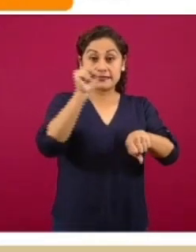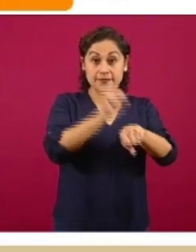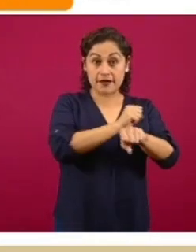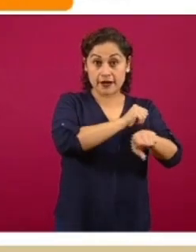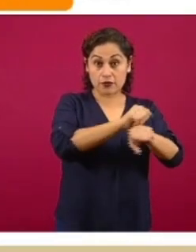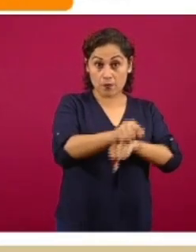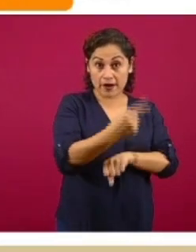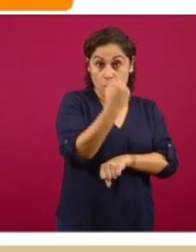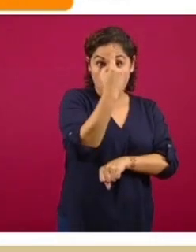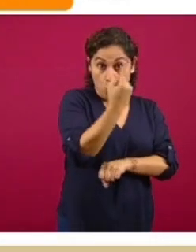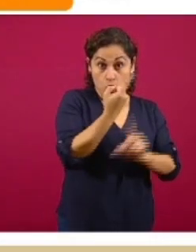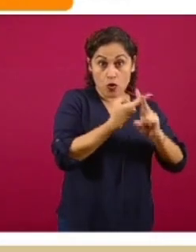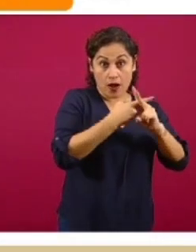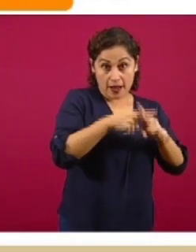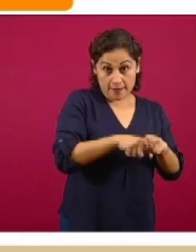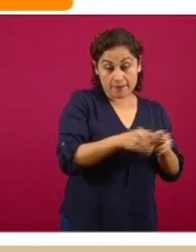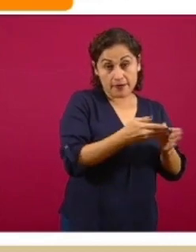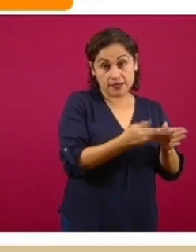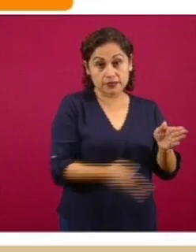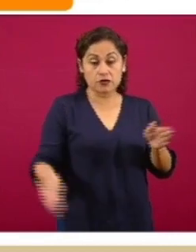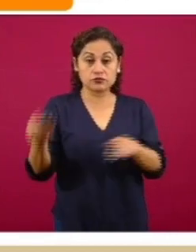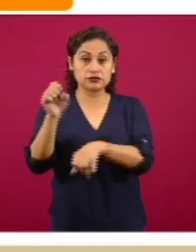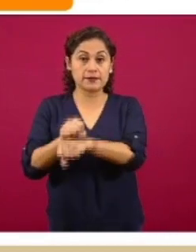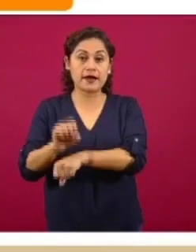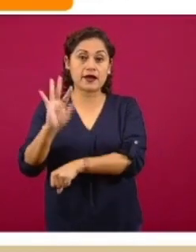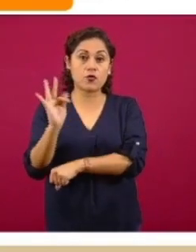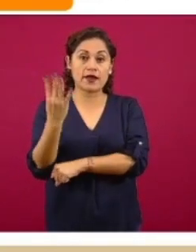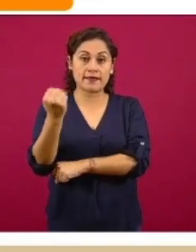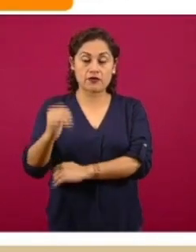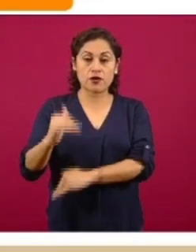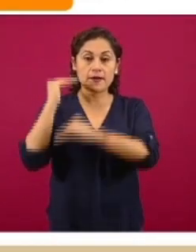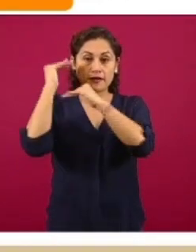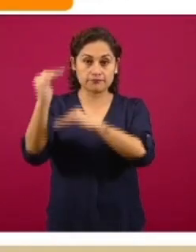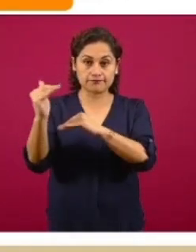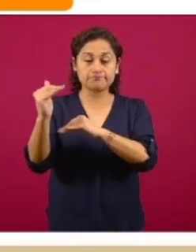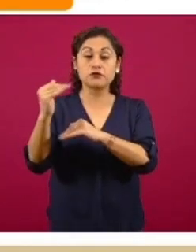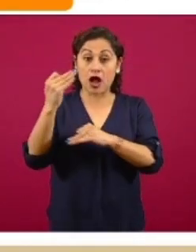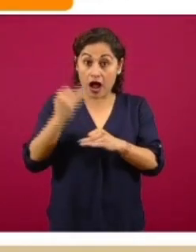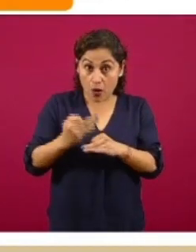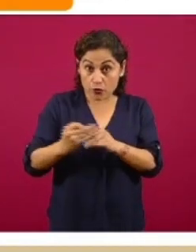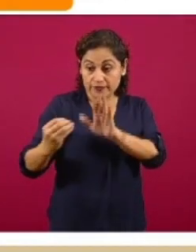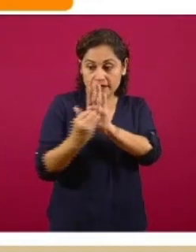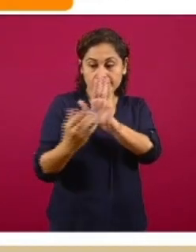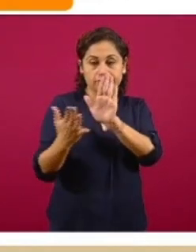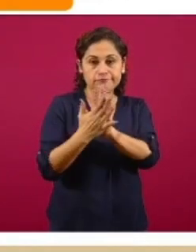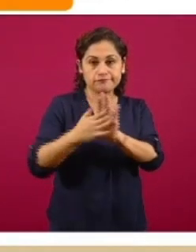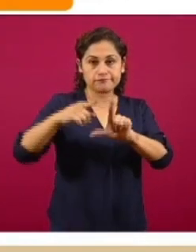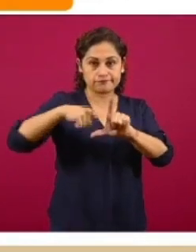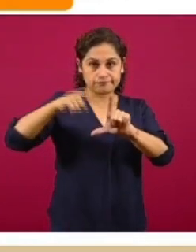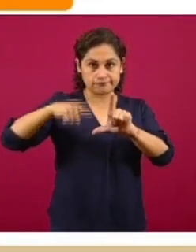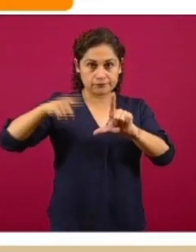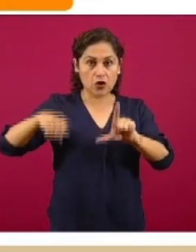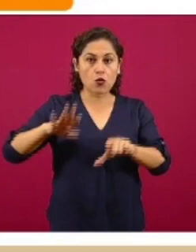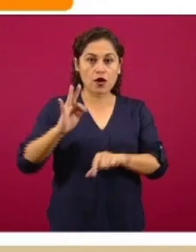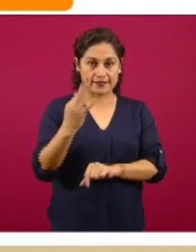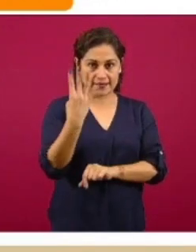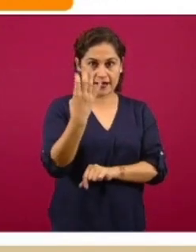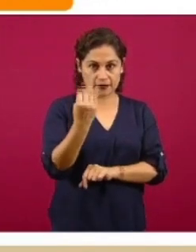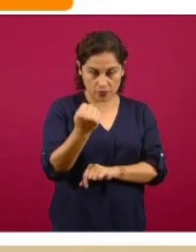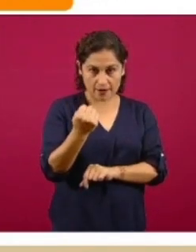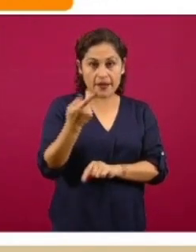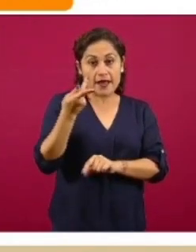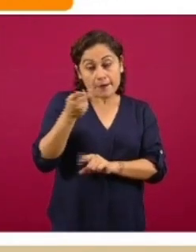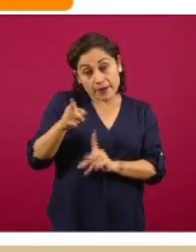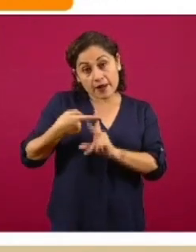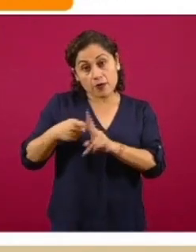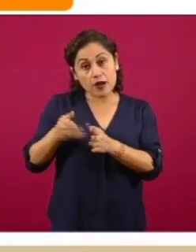del año hasta la semana 49. Estamos graficando la semana 49, estamos abriendo la semana 51, pero